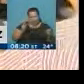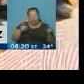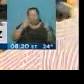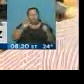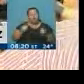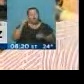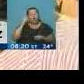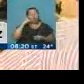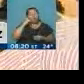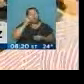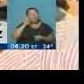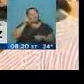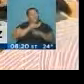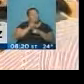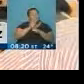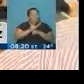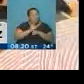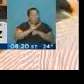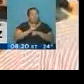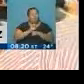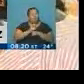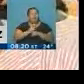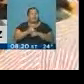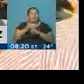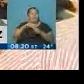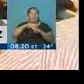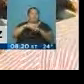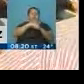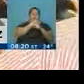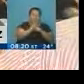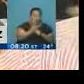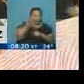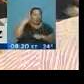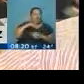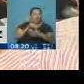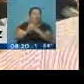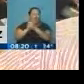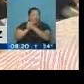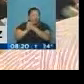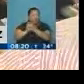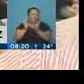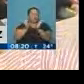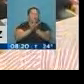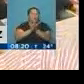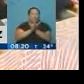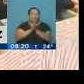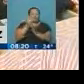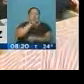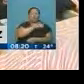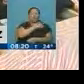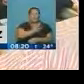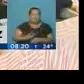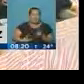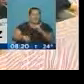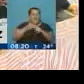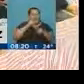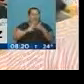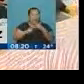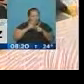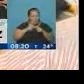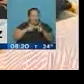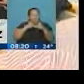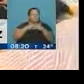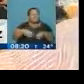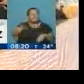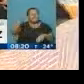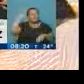la visión que se ha tenido siempre tanto en el Mercosur, cuando el doctor Alfonsín con el presidente Sarney acordaron comenzar lo que